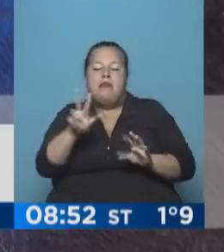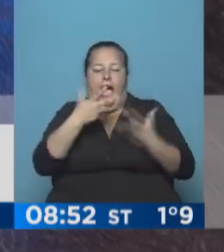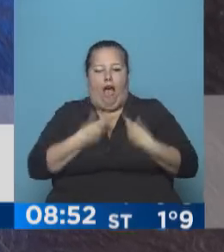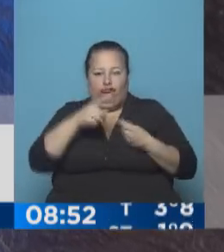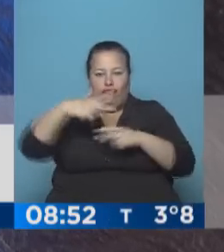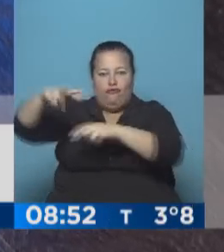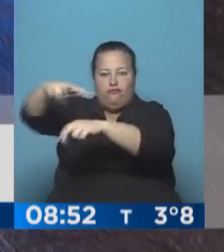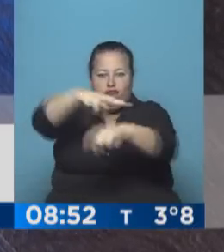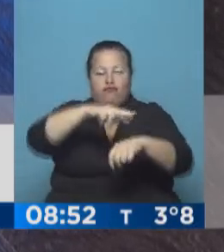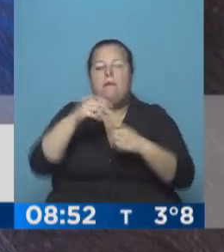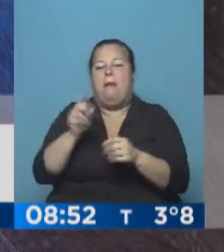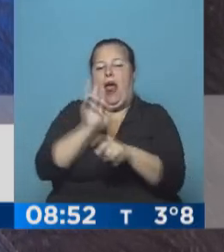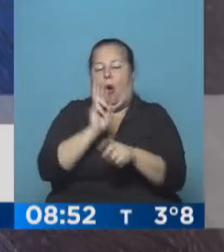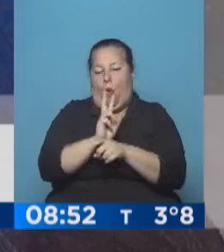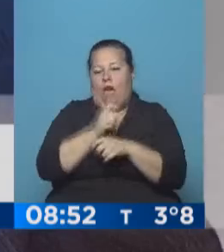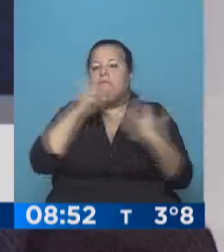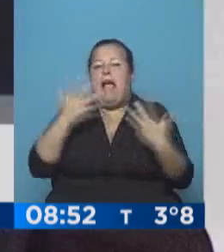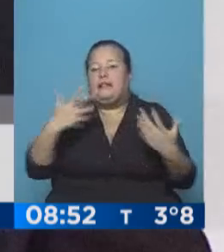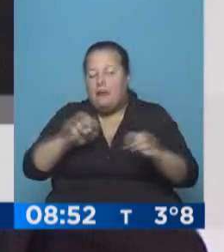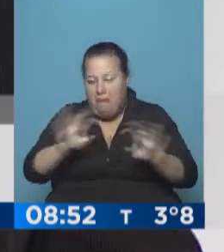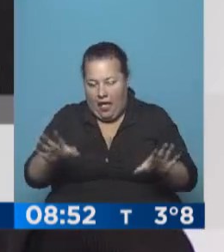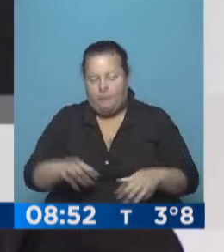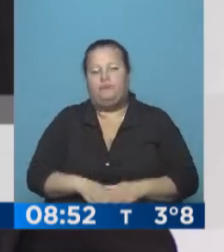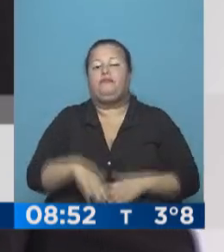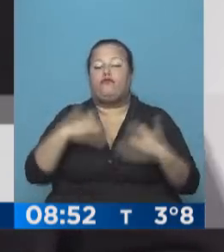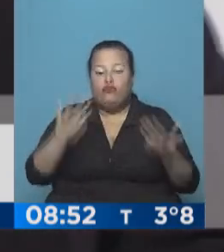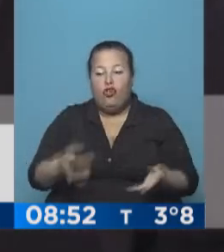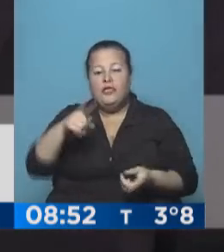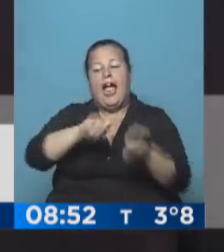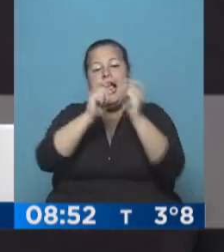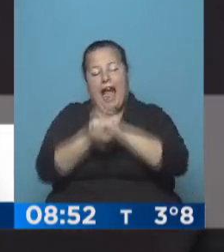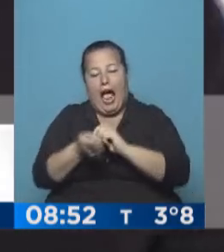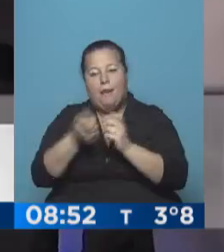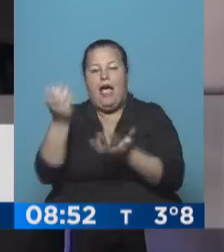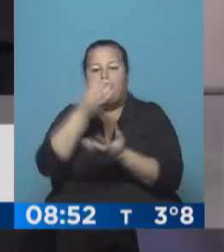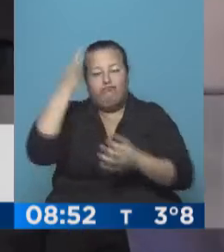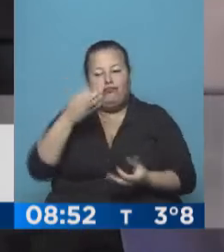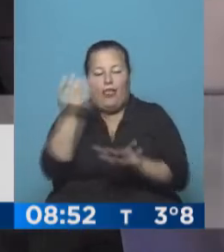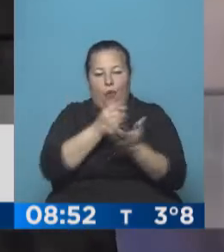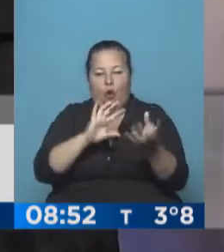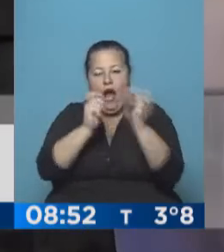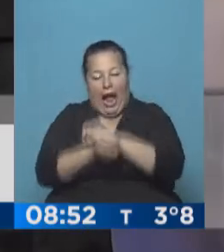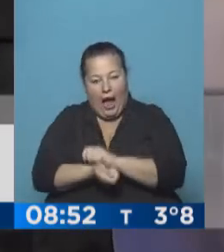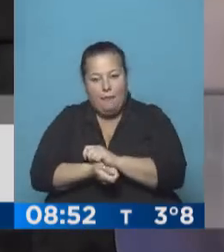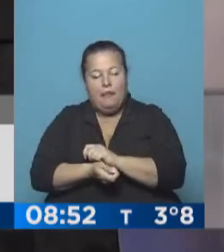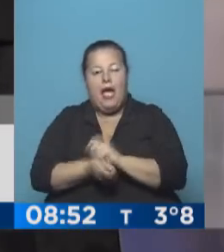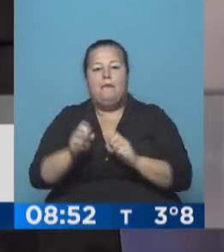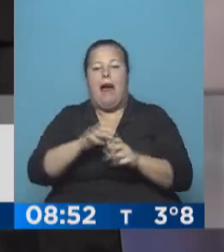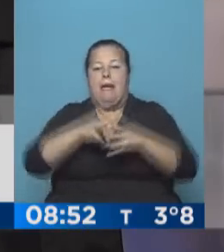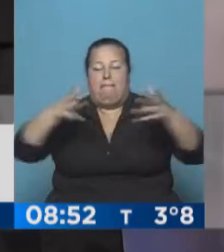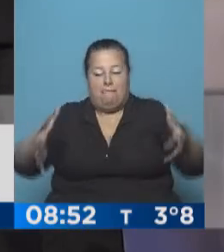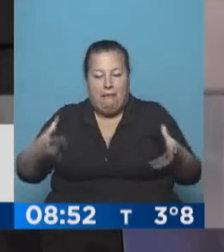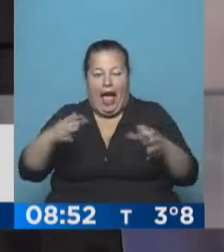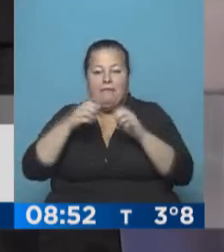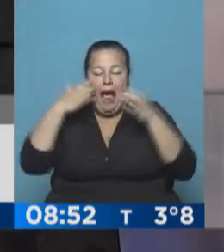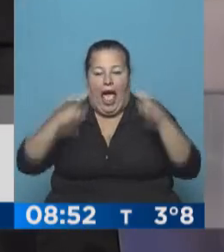Para justamente protegerlos ante cualquier eventualidad digamos y para eso tuviste que cambiar un poco el diseño original de este dron y por hacerlo más grande no para que